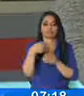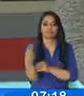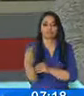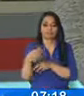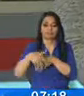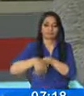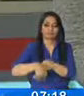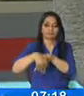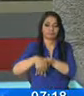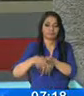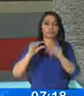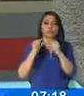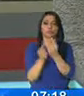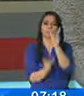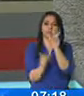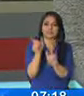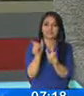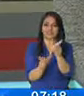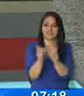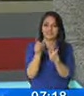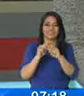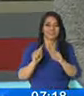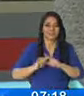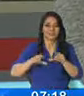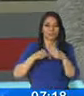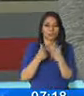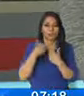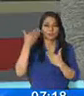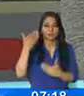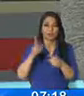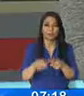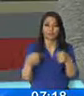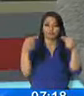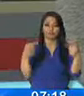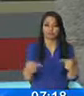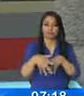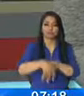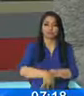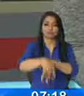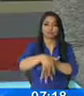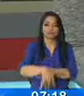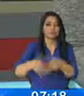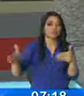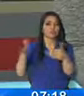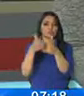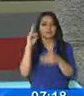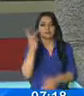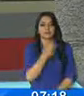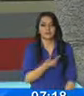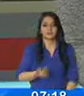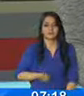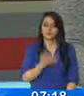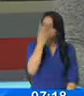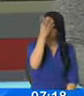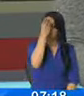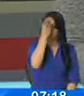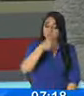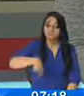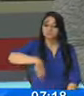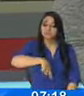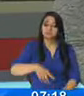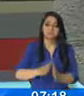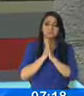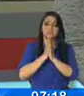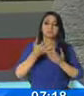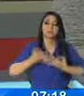personas lideradas por varios actores políticos de la oposición protagonizaron un plantón contra el vicepresidente Jorge glas ellos solicitaron